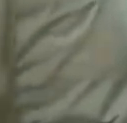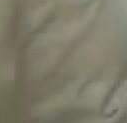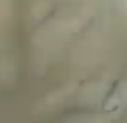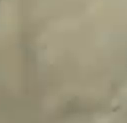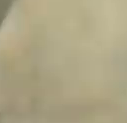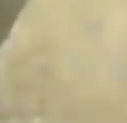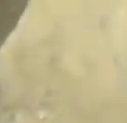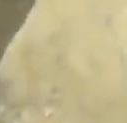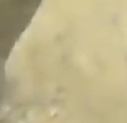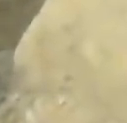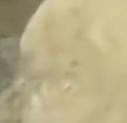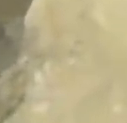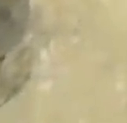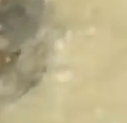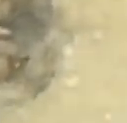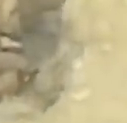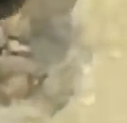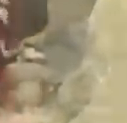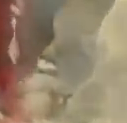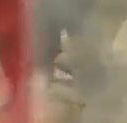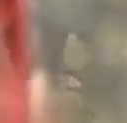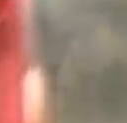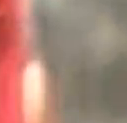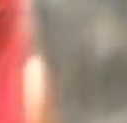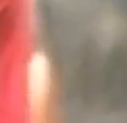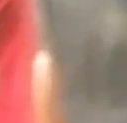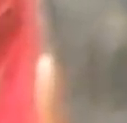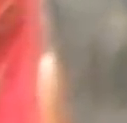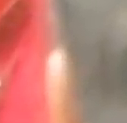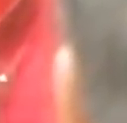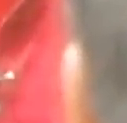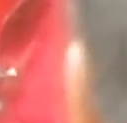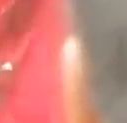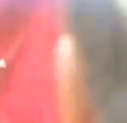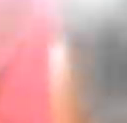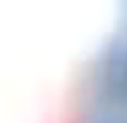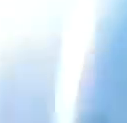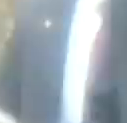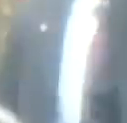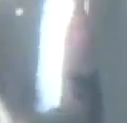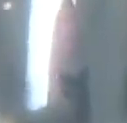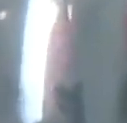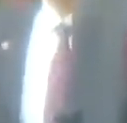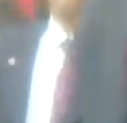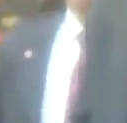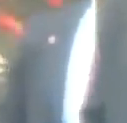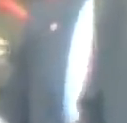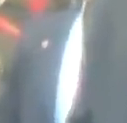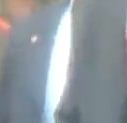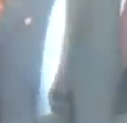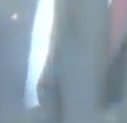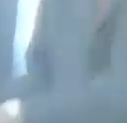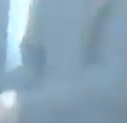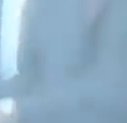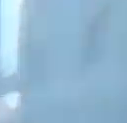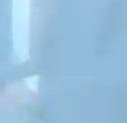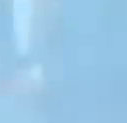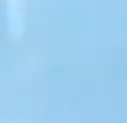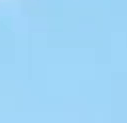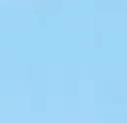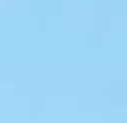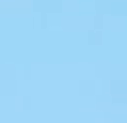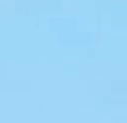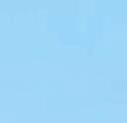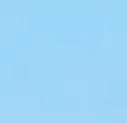arpa, con la majestad del río. La ilusión primera